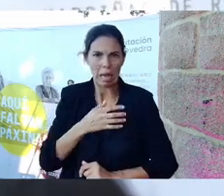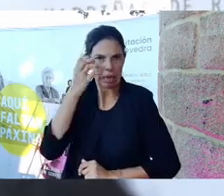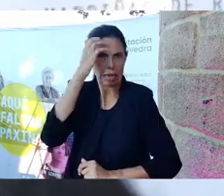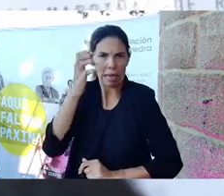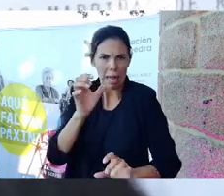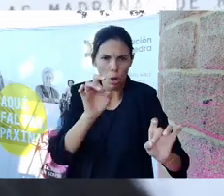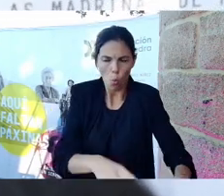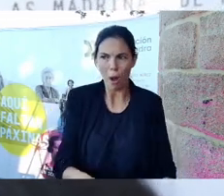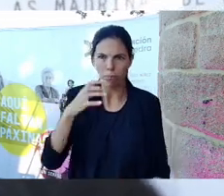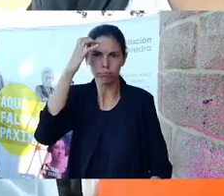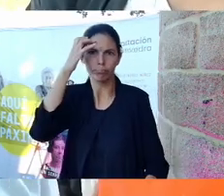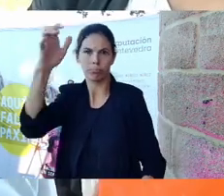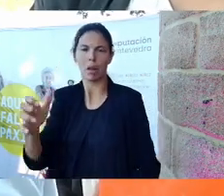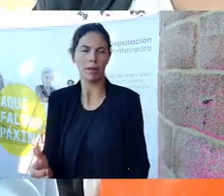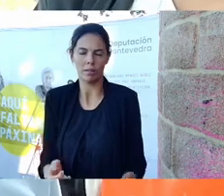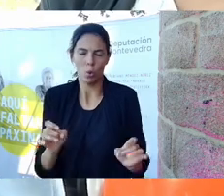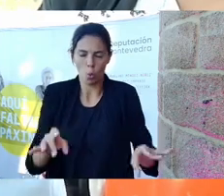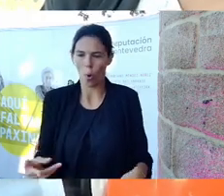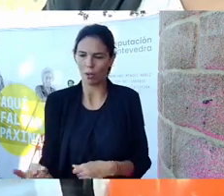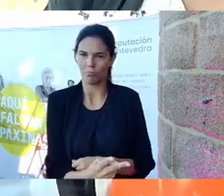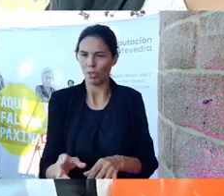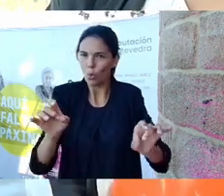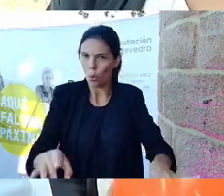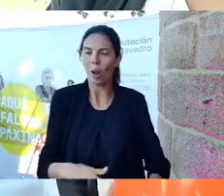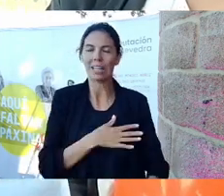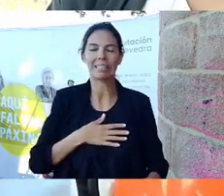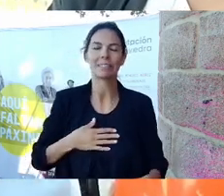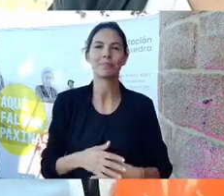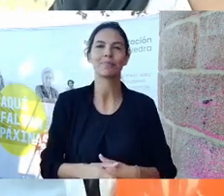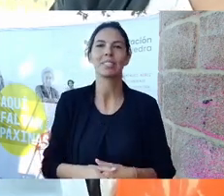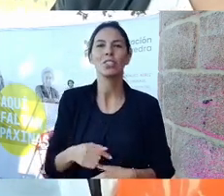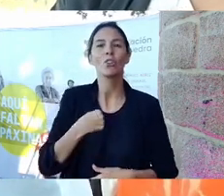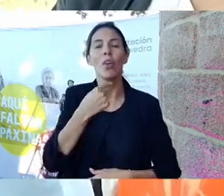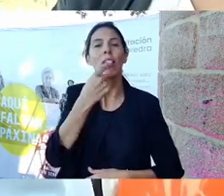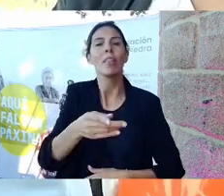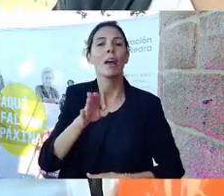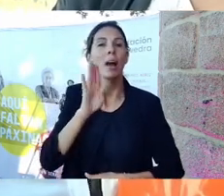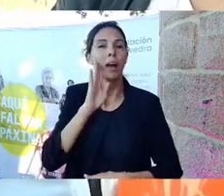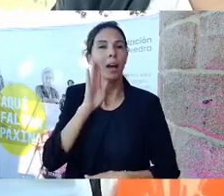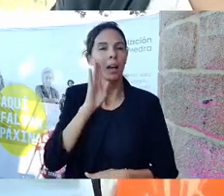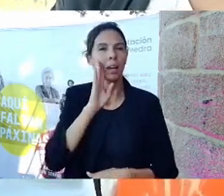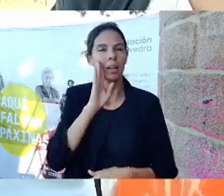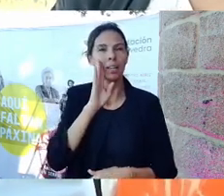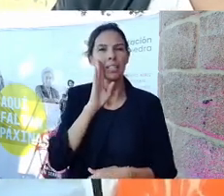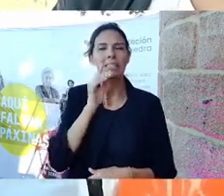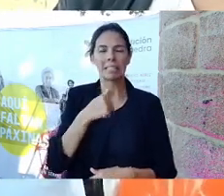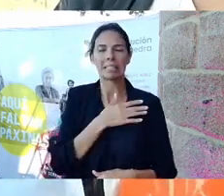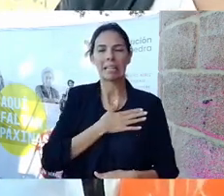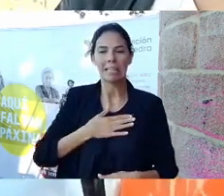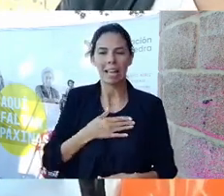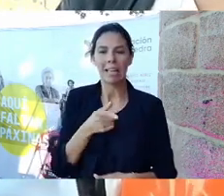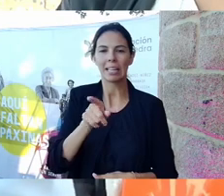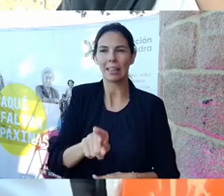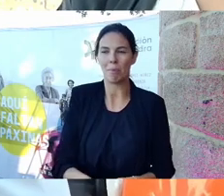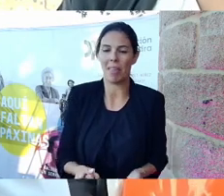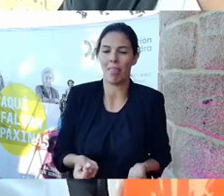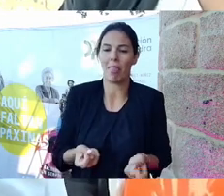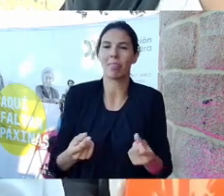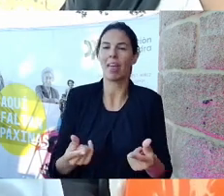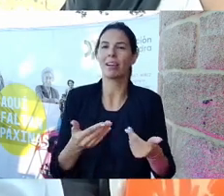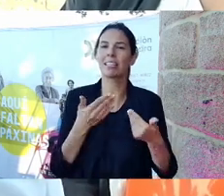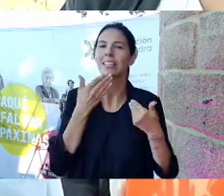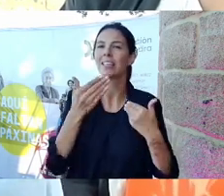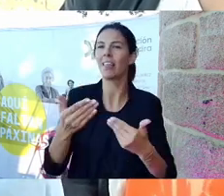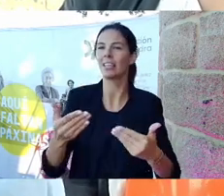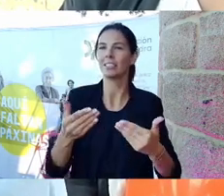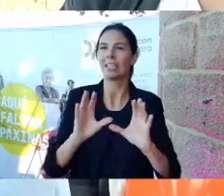ser reina como calquer rei. Ni máis ni menos que a iso. Como vos decía, quería